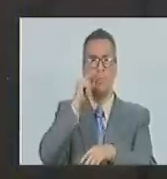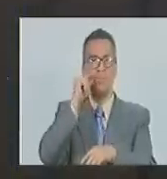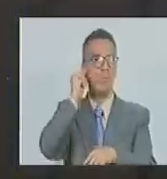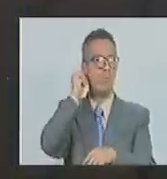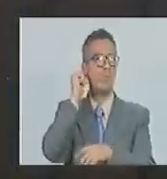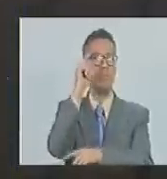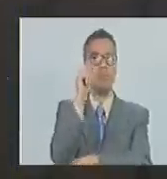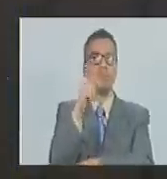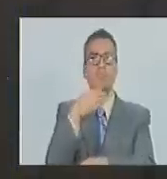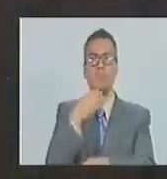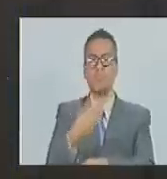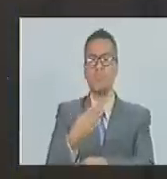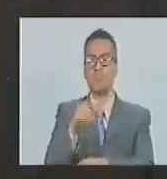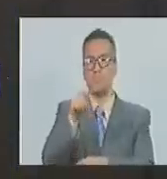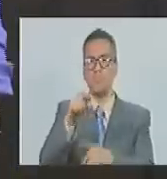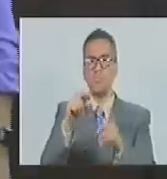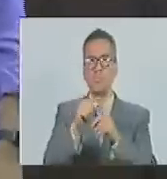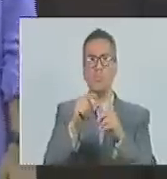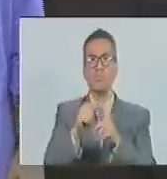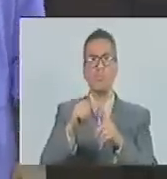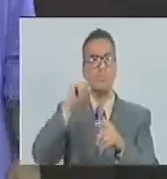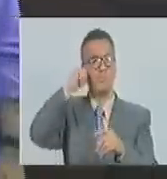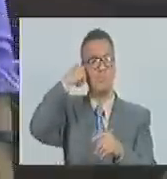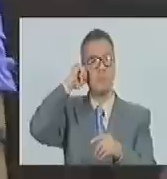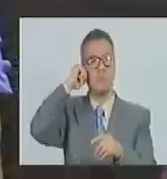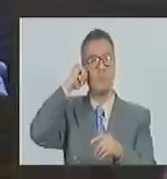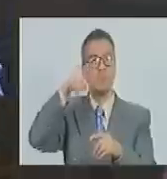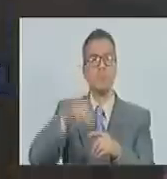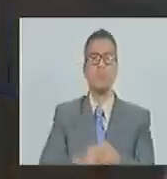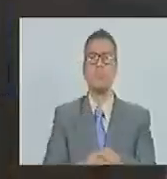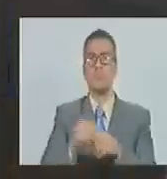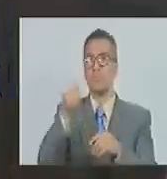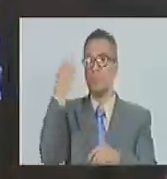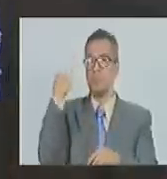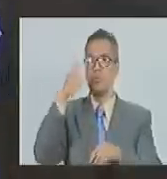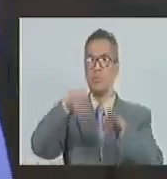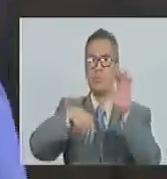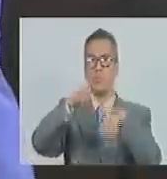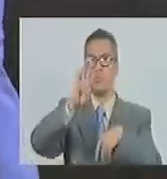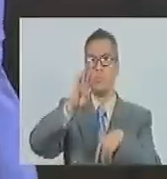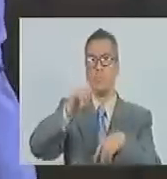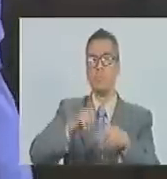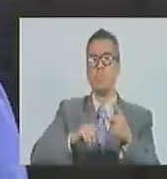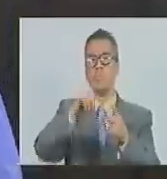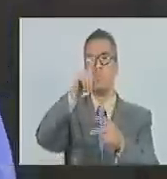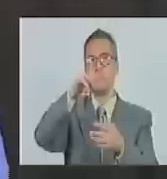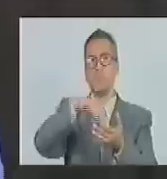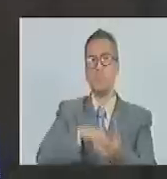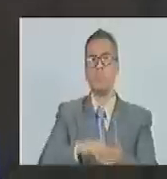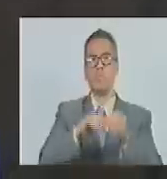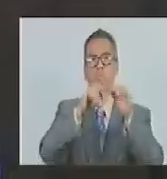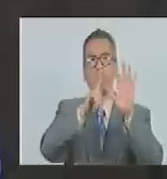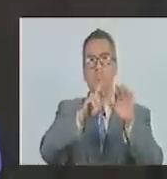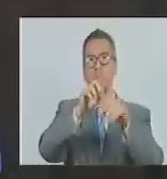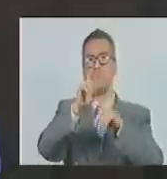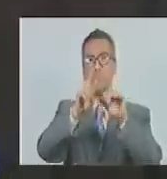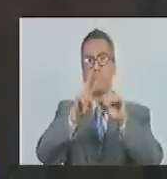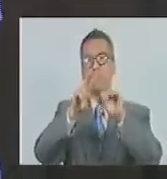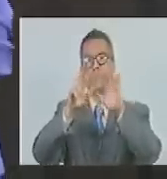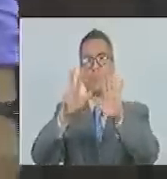Hemos solicitado hoy el derecho de palabra para recordar aquel 14 de junio de